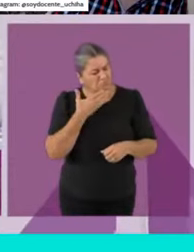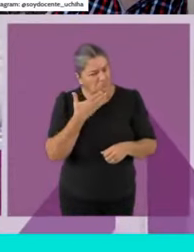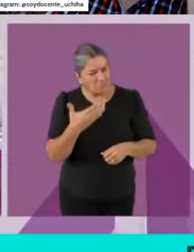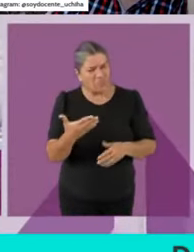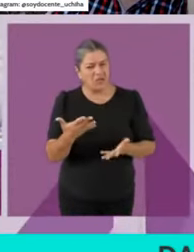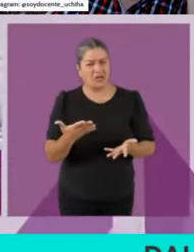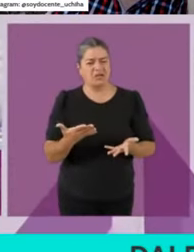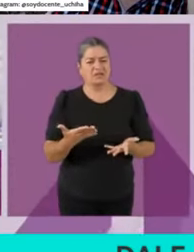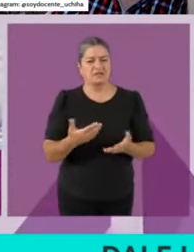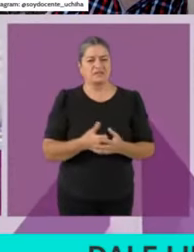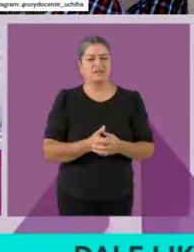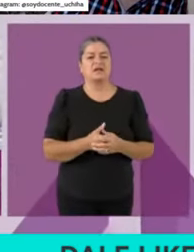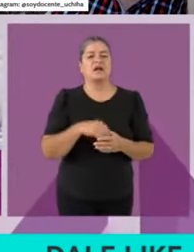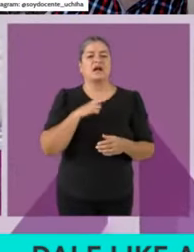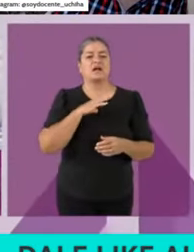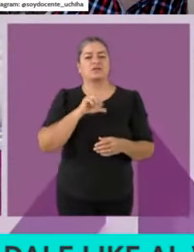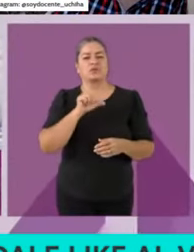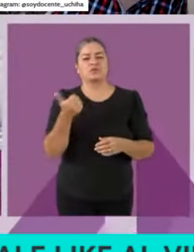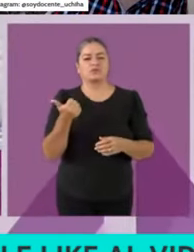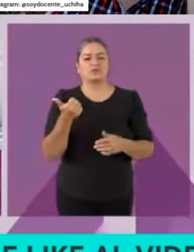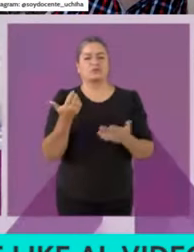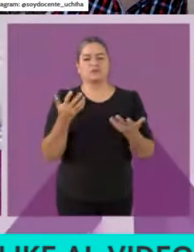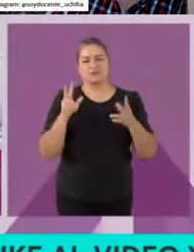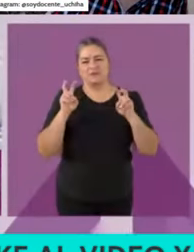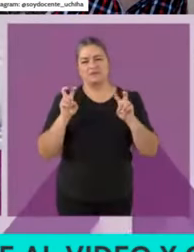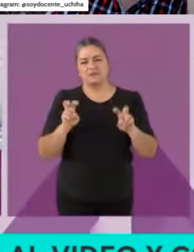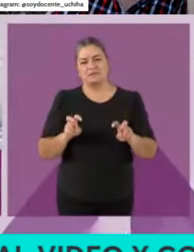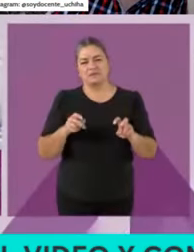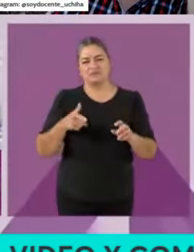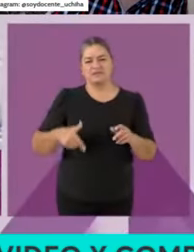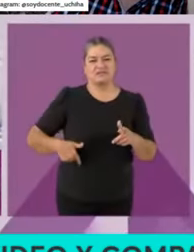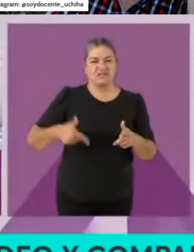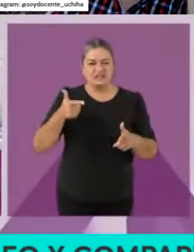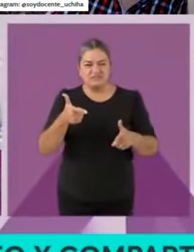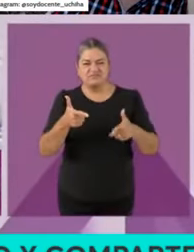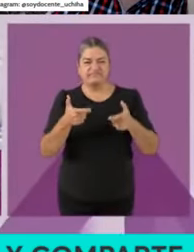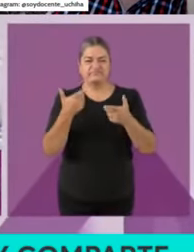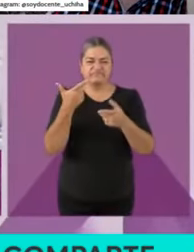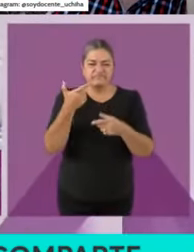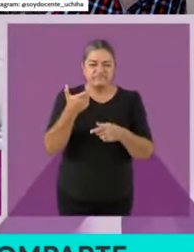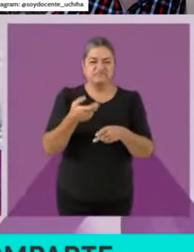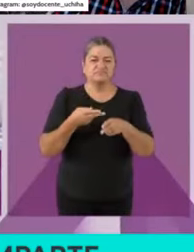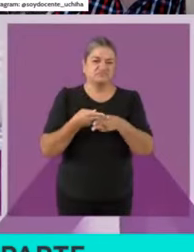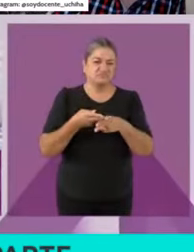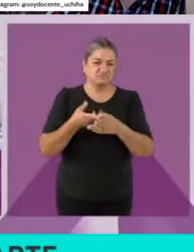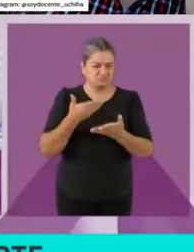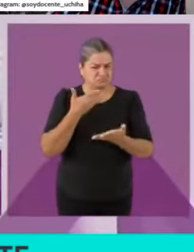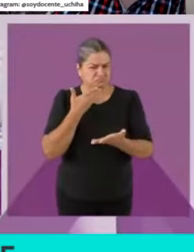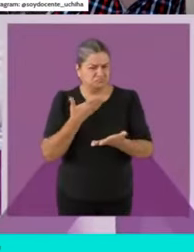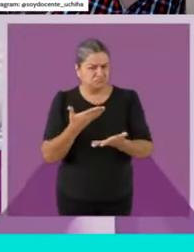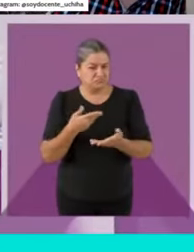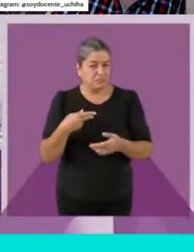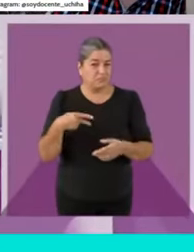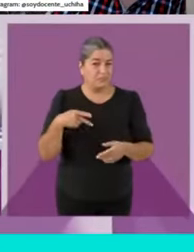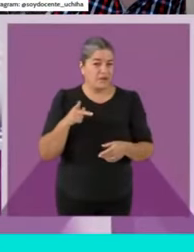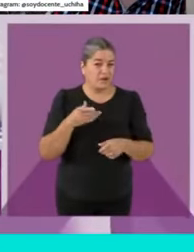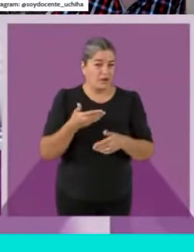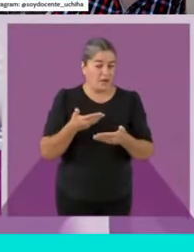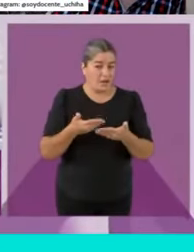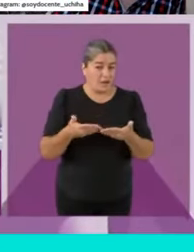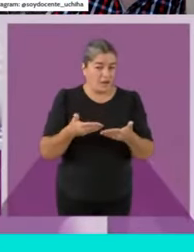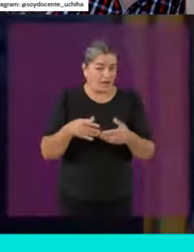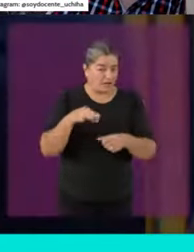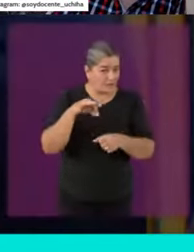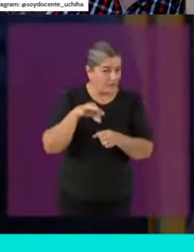Estados Unidos para arreglar ese problema y hay que votar todo eso que dice la doctora Sheinbaum hay que votarlo ahora hay que votarlo